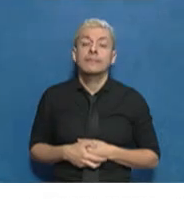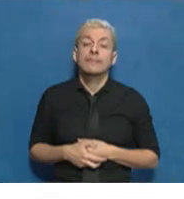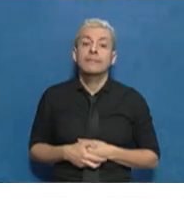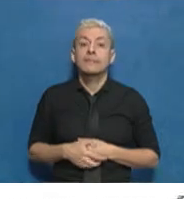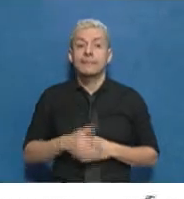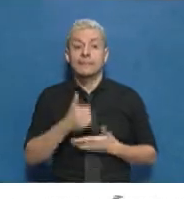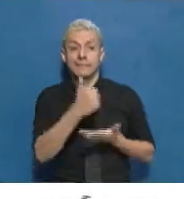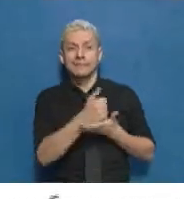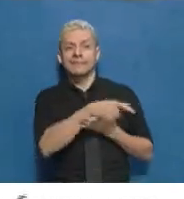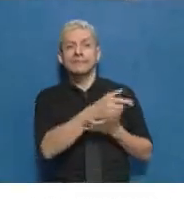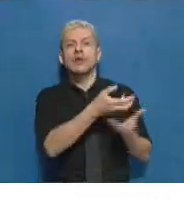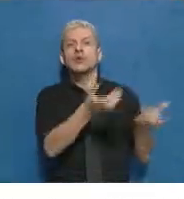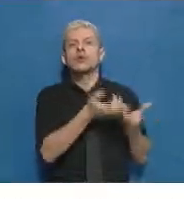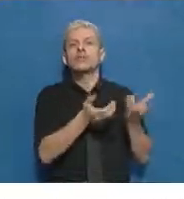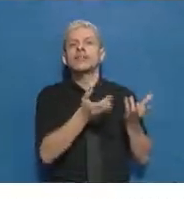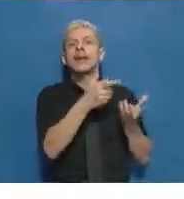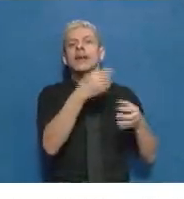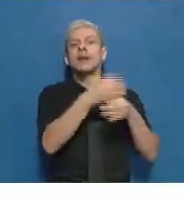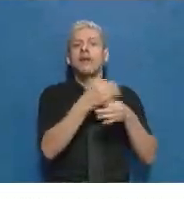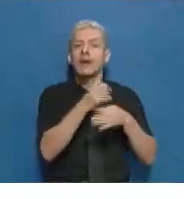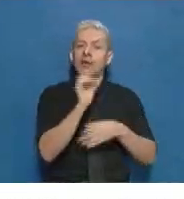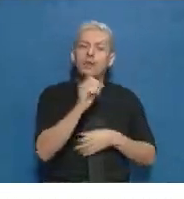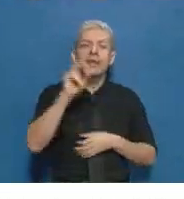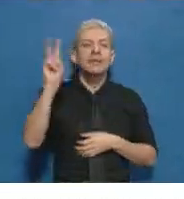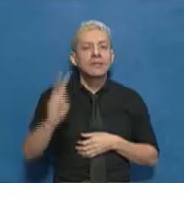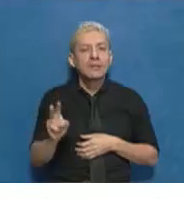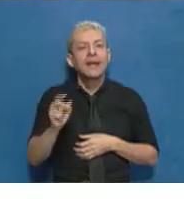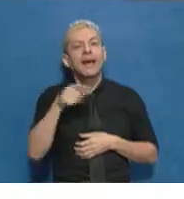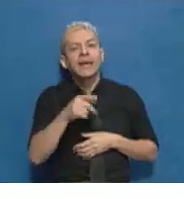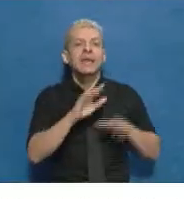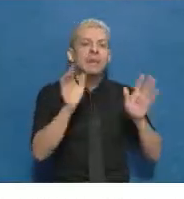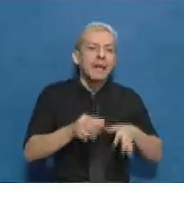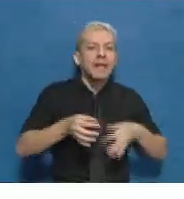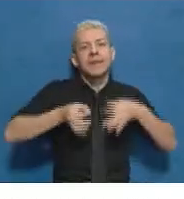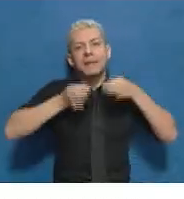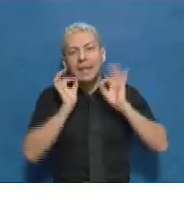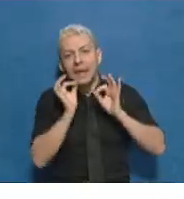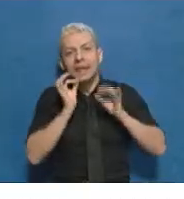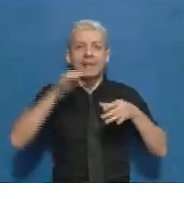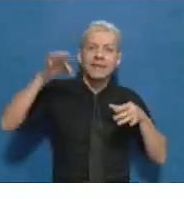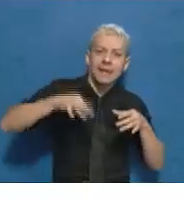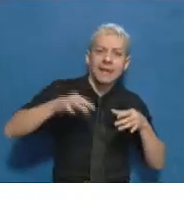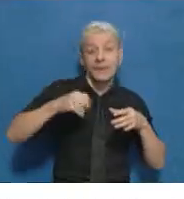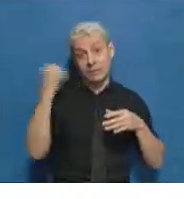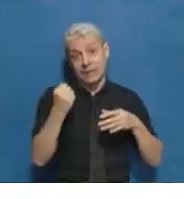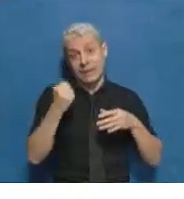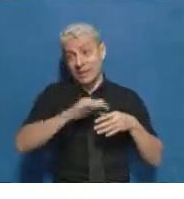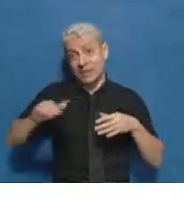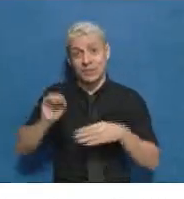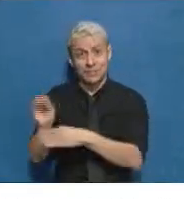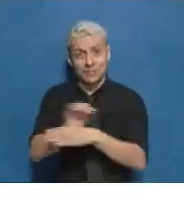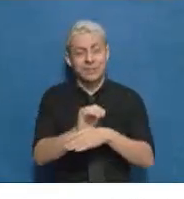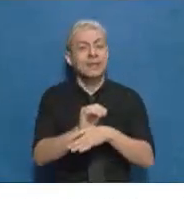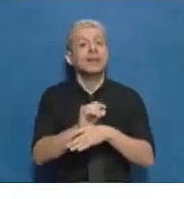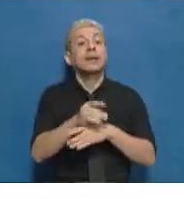Estamos en la cocina de la Escuela República de Venezuela, en donde obviamente se preparan las meriendas, algo que es tan importante para todos los chicos. Y en la cocina, además